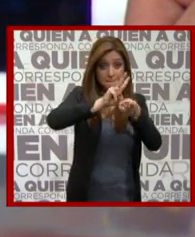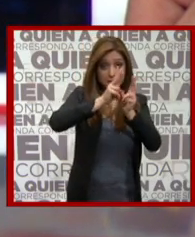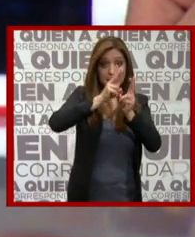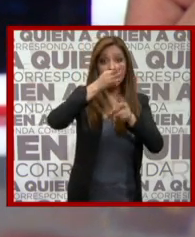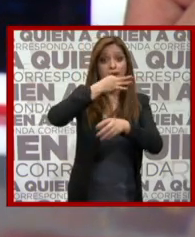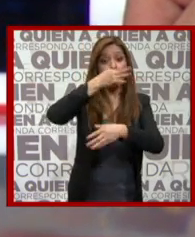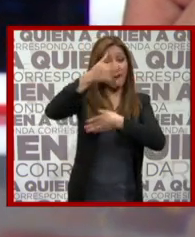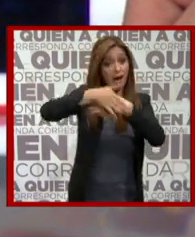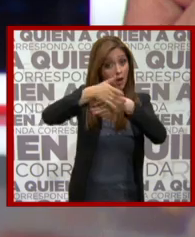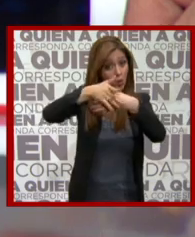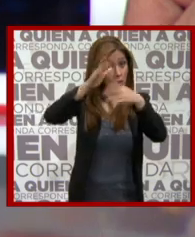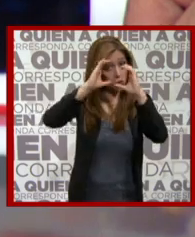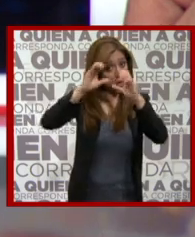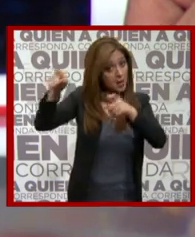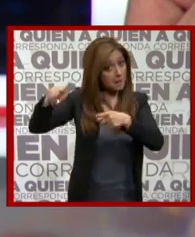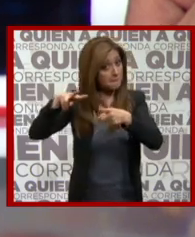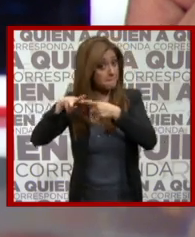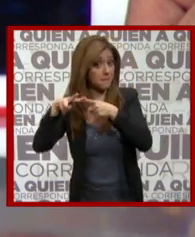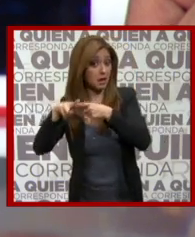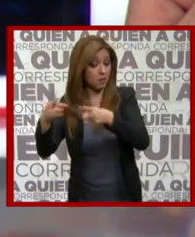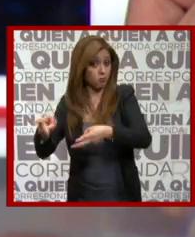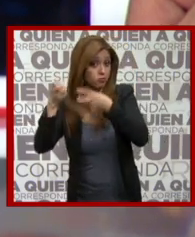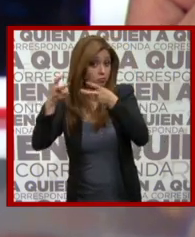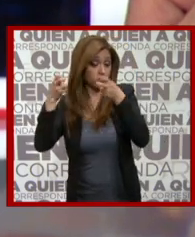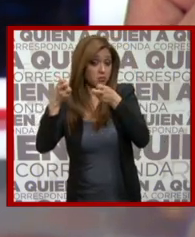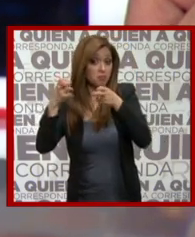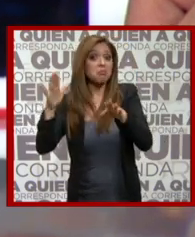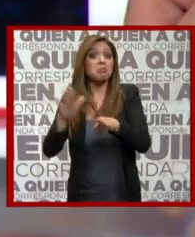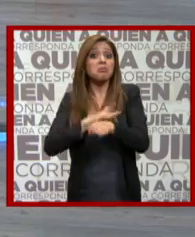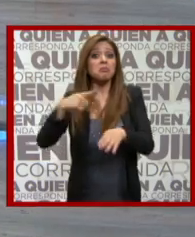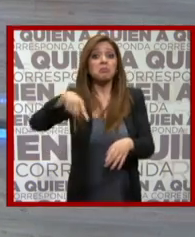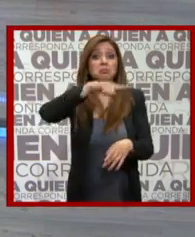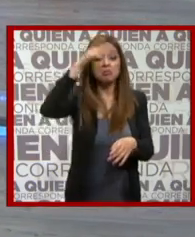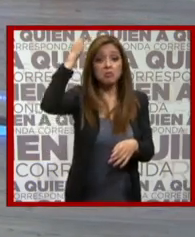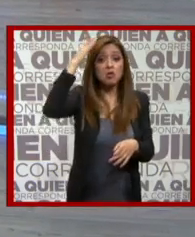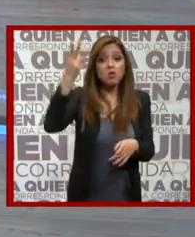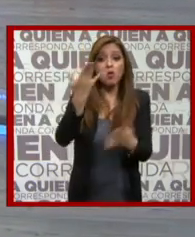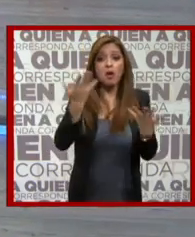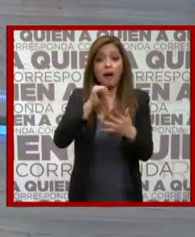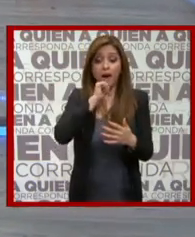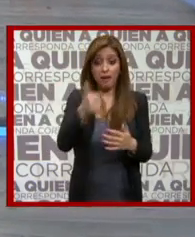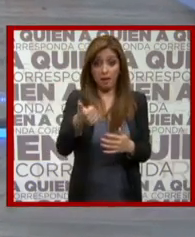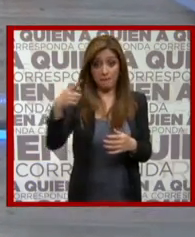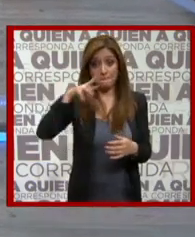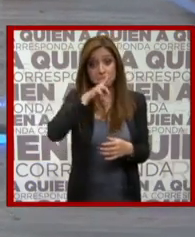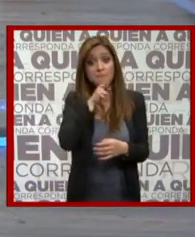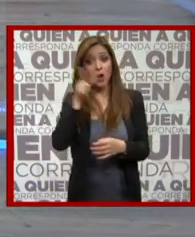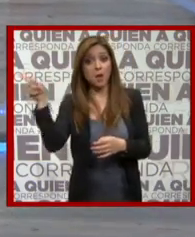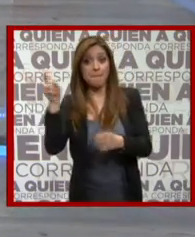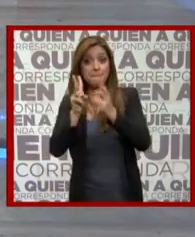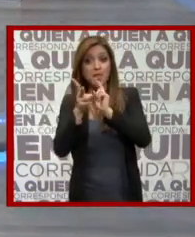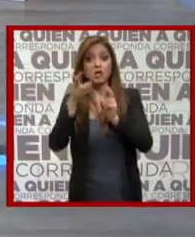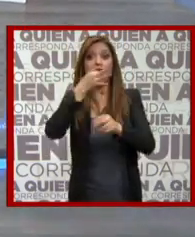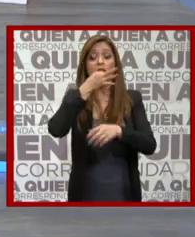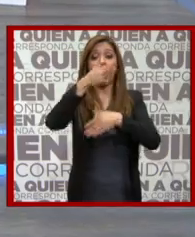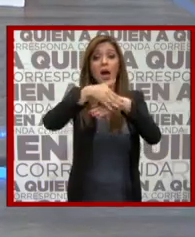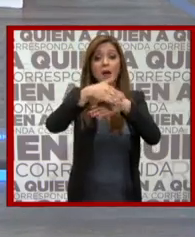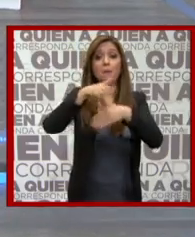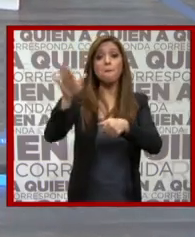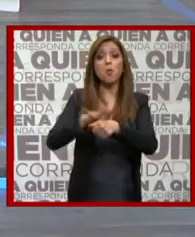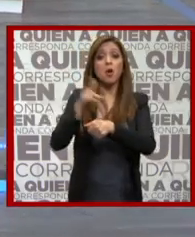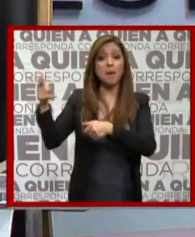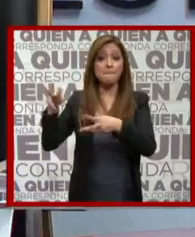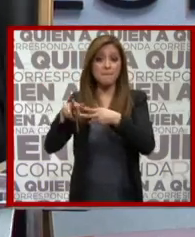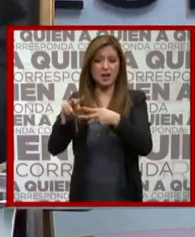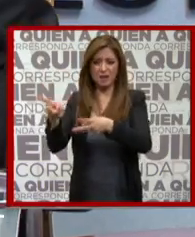asaltan. Lo que quiere decir que la autoridad no está haciendo lo suyo. Mejor los vecinos te notifican que en este parque asaltan.